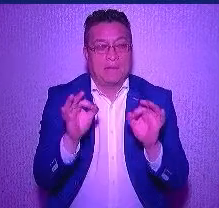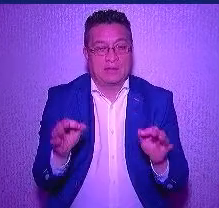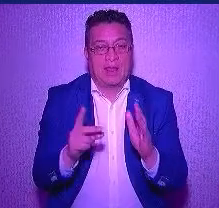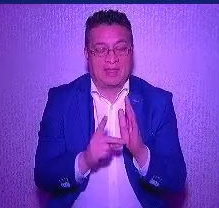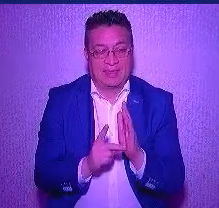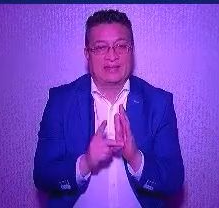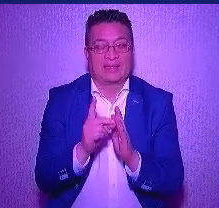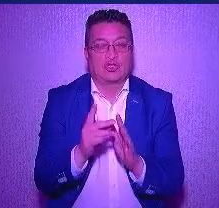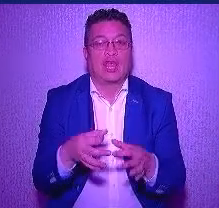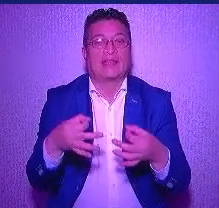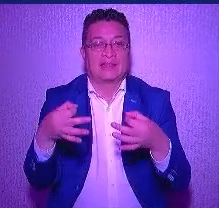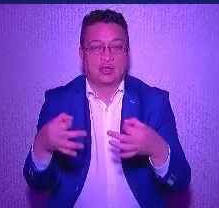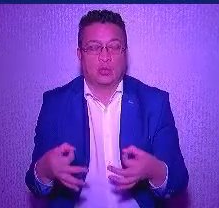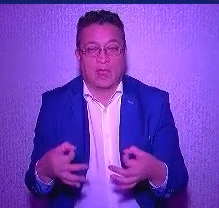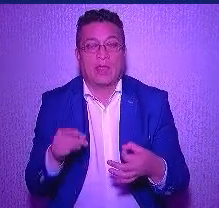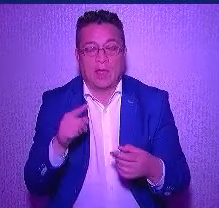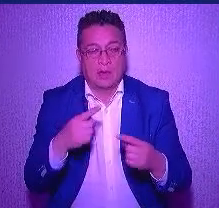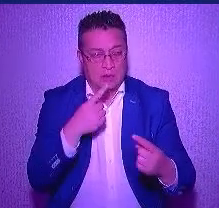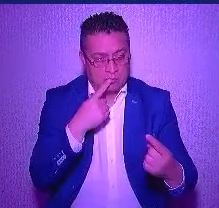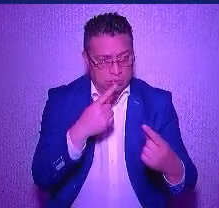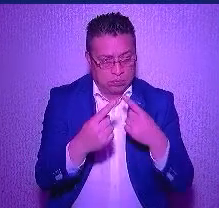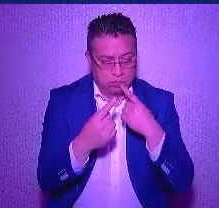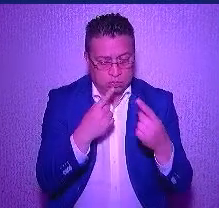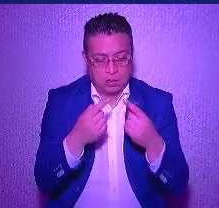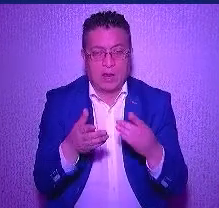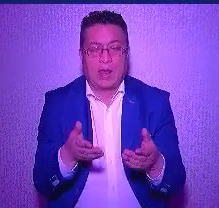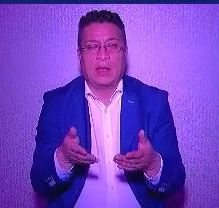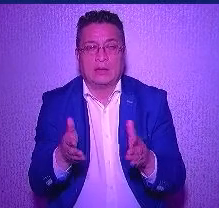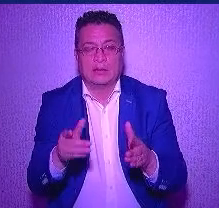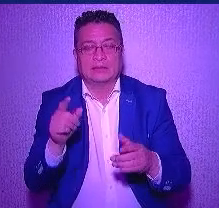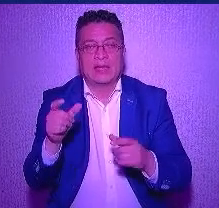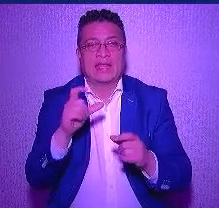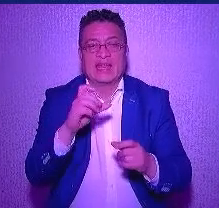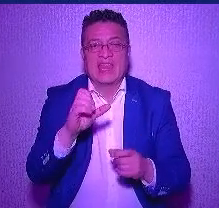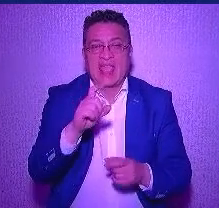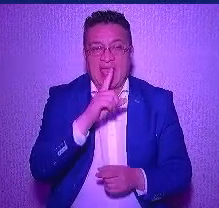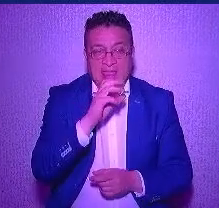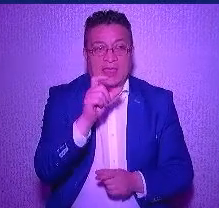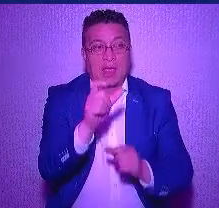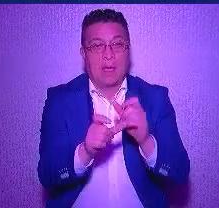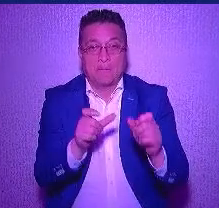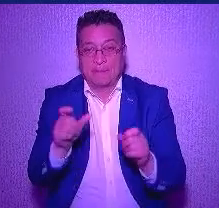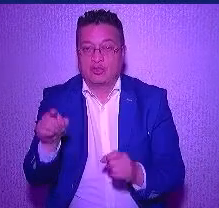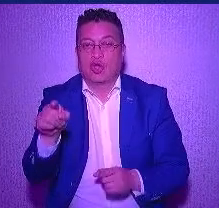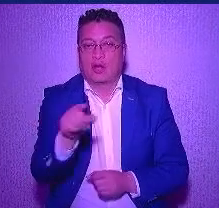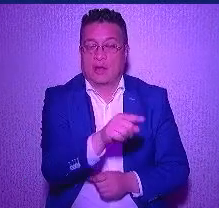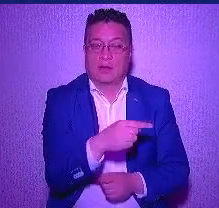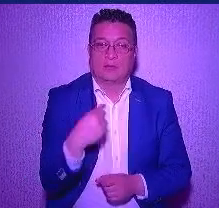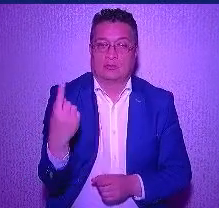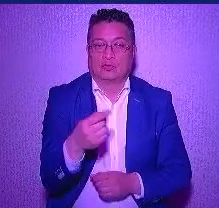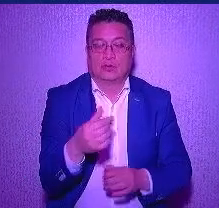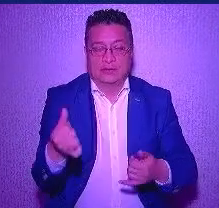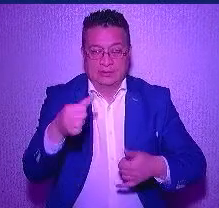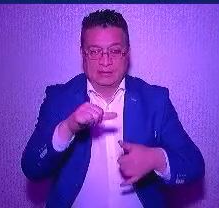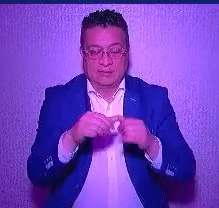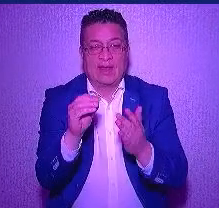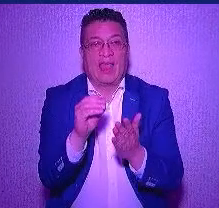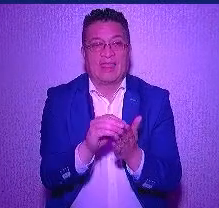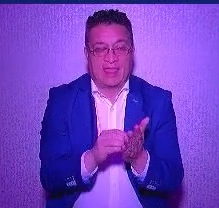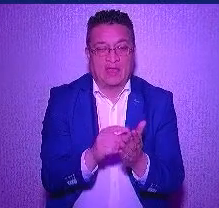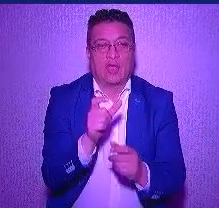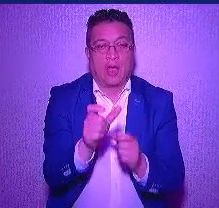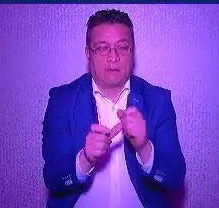c seguridad Estos no son consultores que están en la calle o en clientes son personas de cuños científicos cientistas de datos personas que hacen